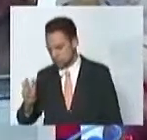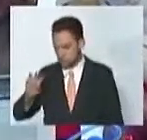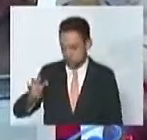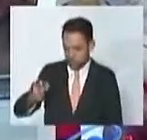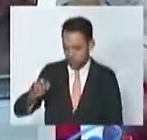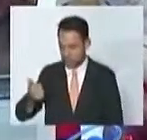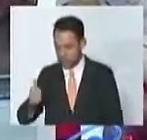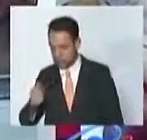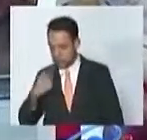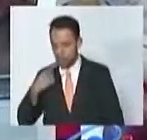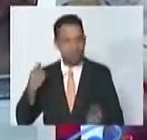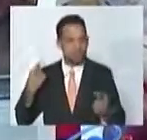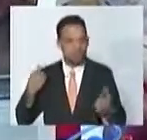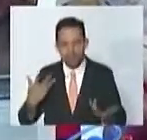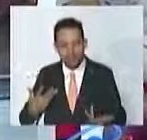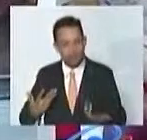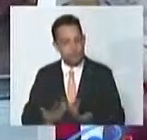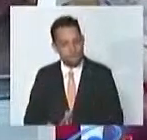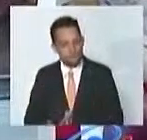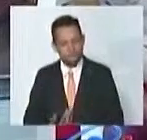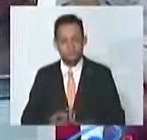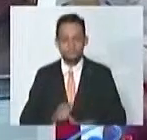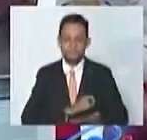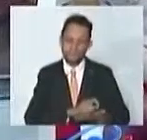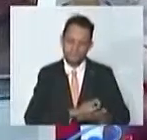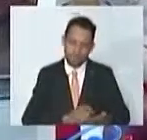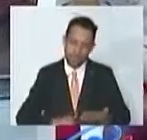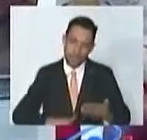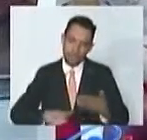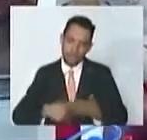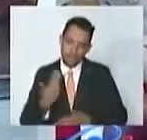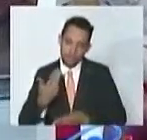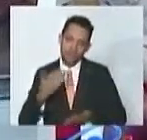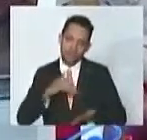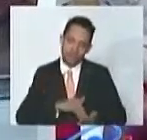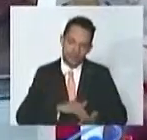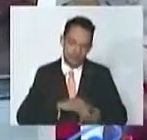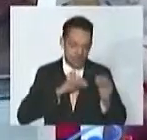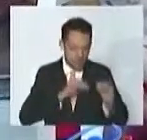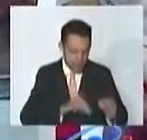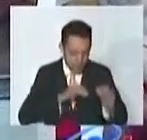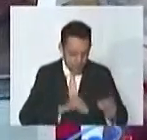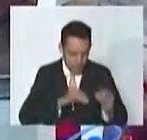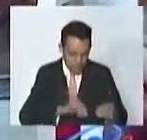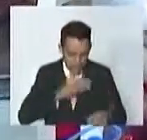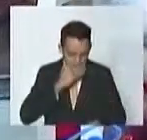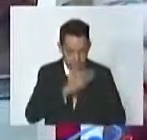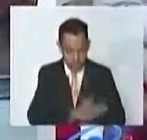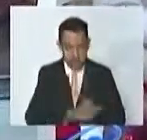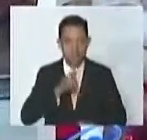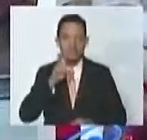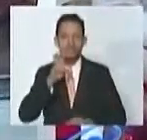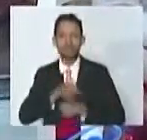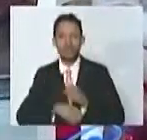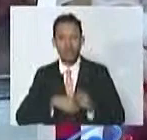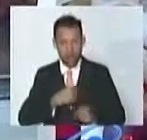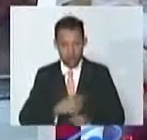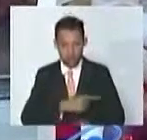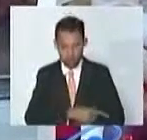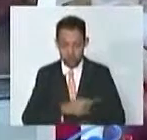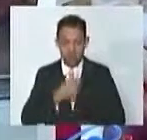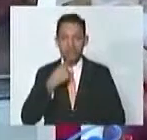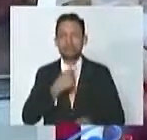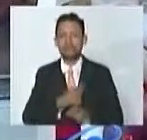ese problema de lectoescritura, de que ella pudiera empezar a escribir lo que estaba escuchando y empezar también a hacer pues